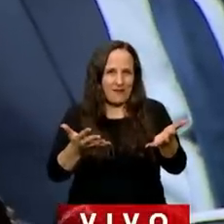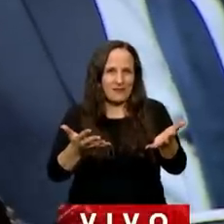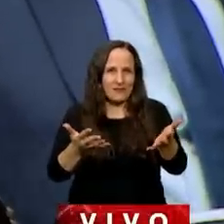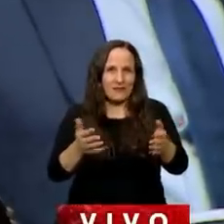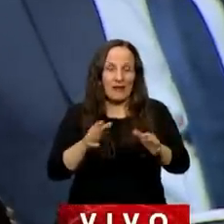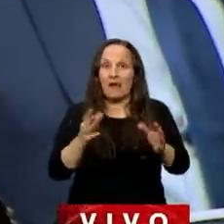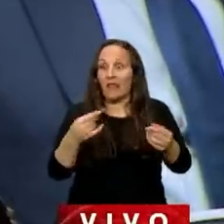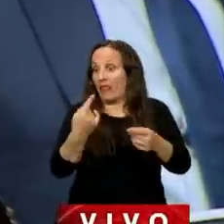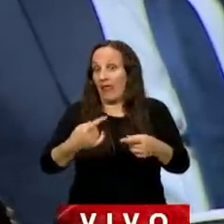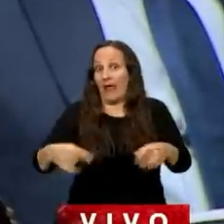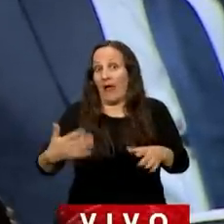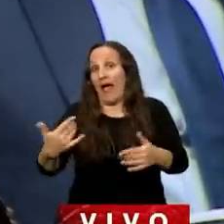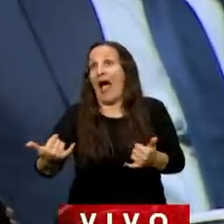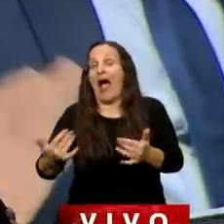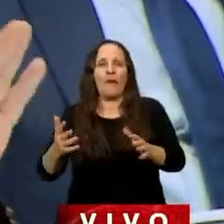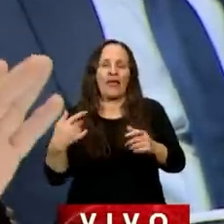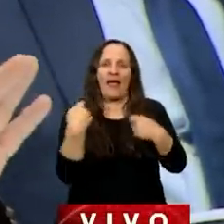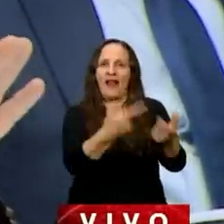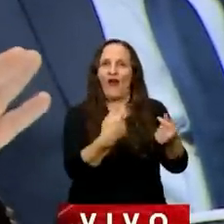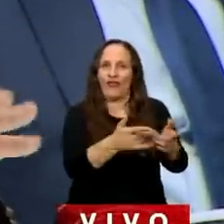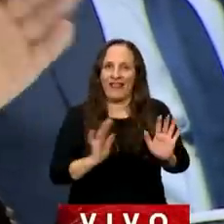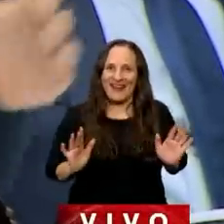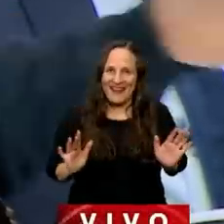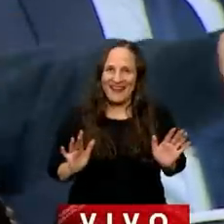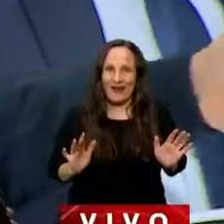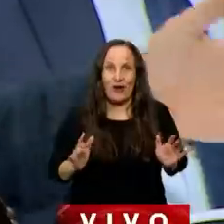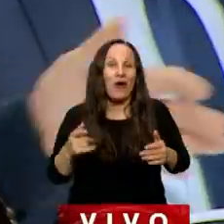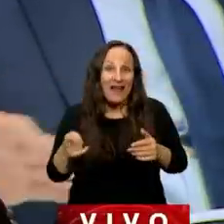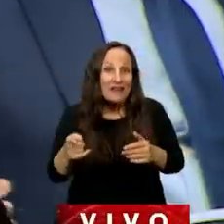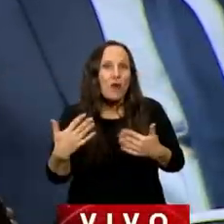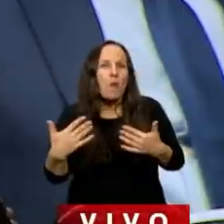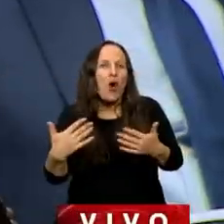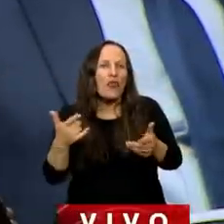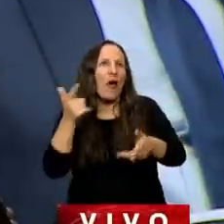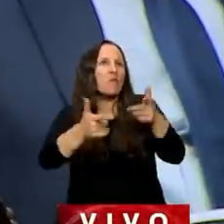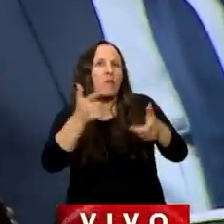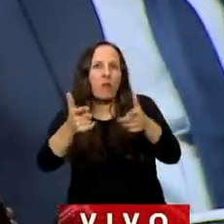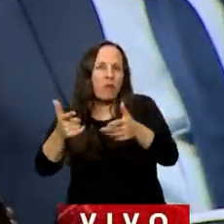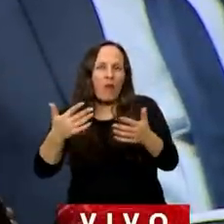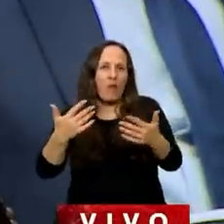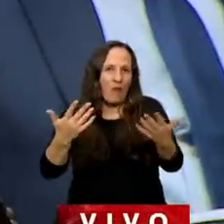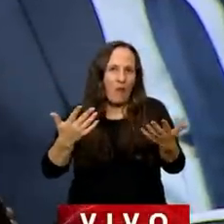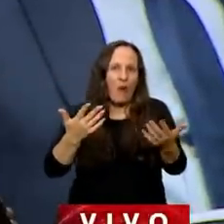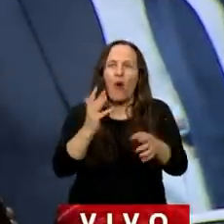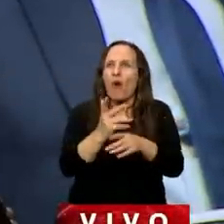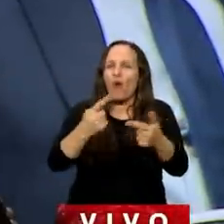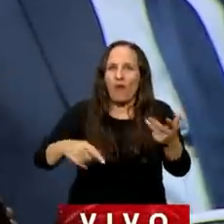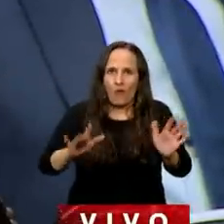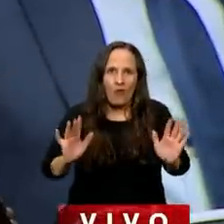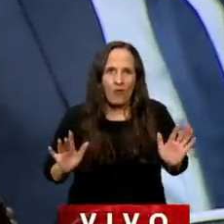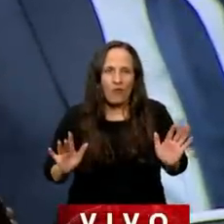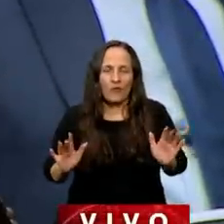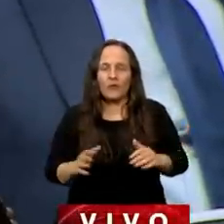de la vía pública, del acceso público, y que podrían haber drenado a la ilicitud. Por